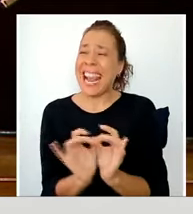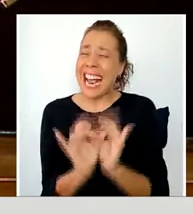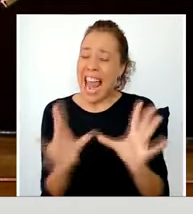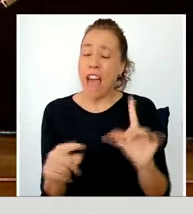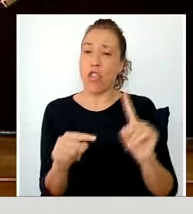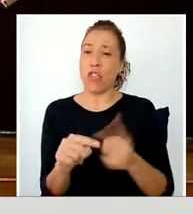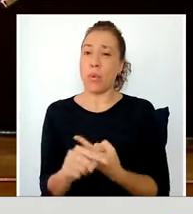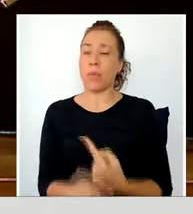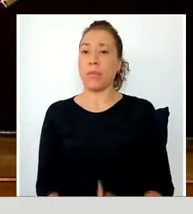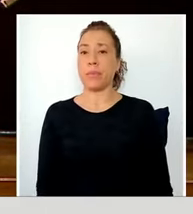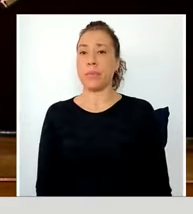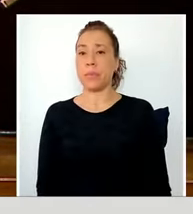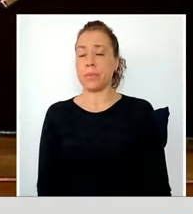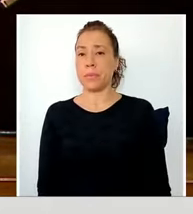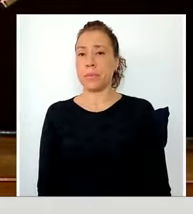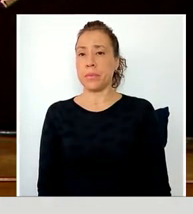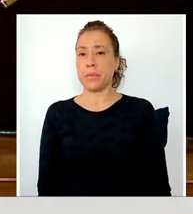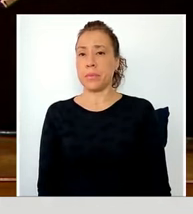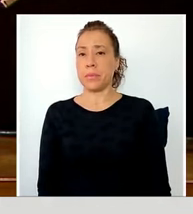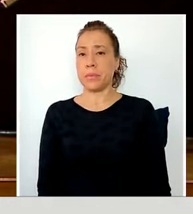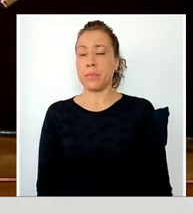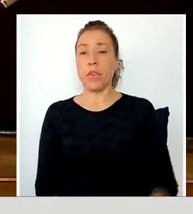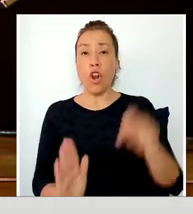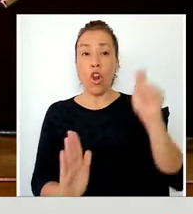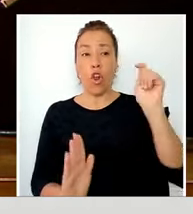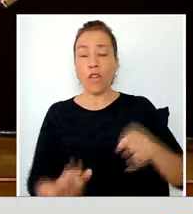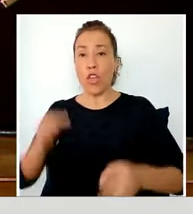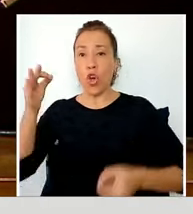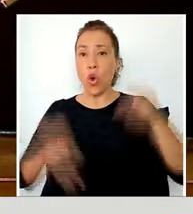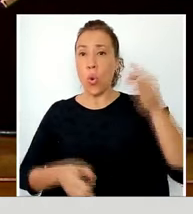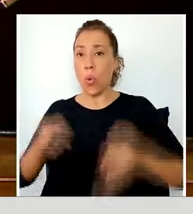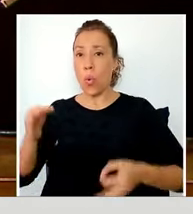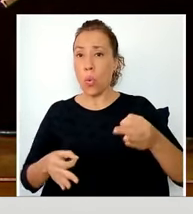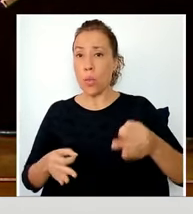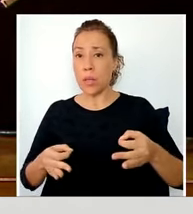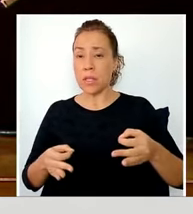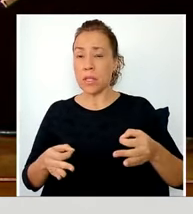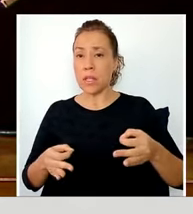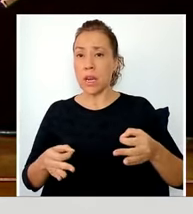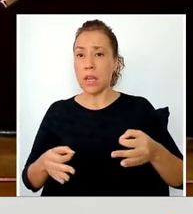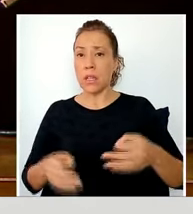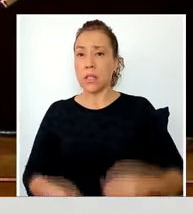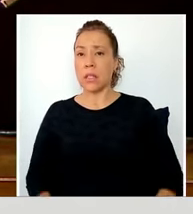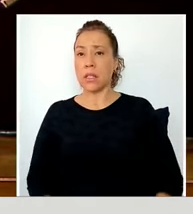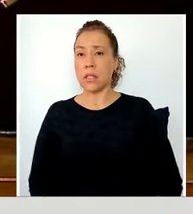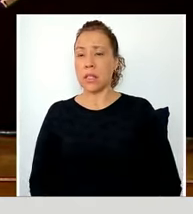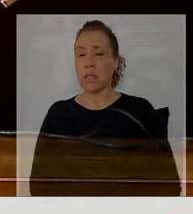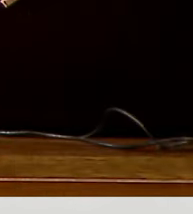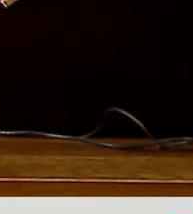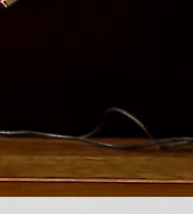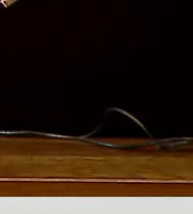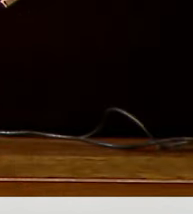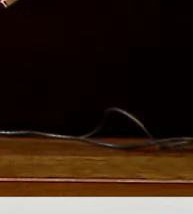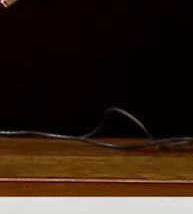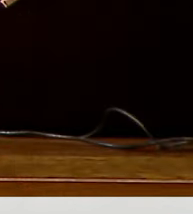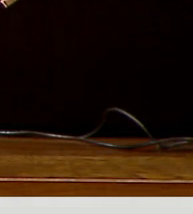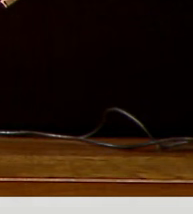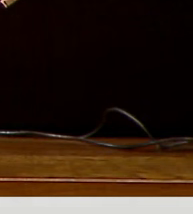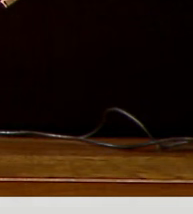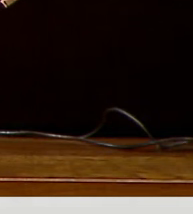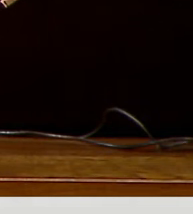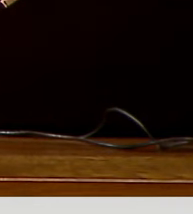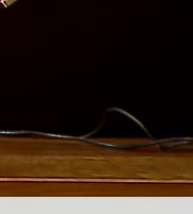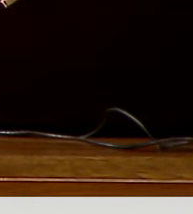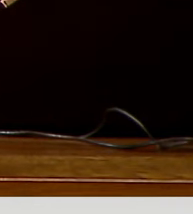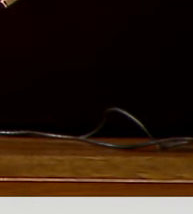las resoluciones judiciales suscidas se entienden a firmes desde que están ejecutoriales decir de que están